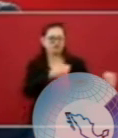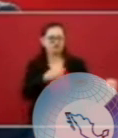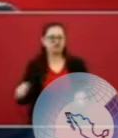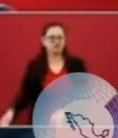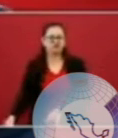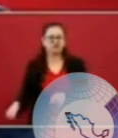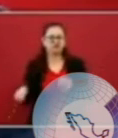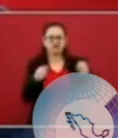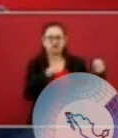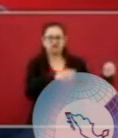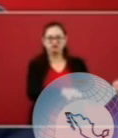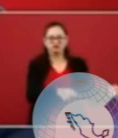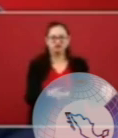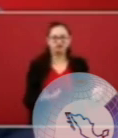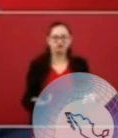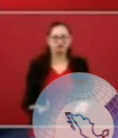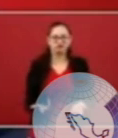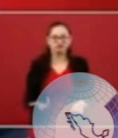cisternas.